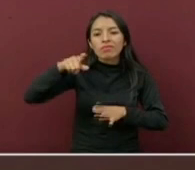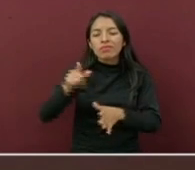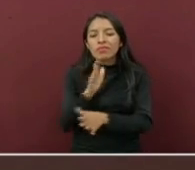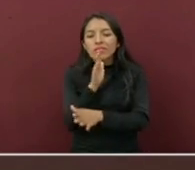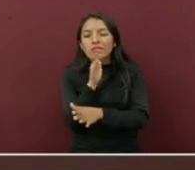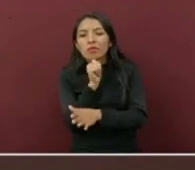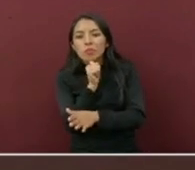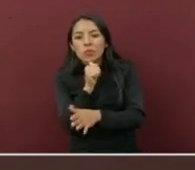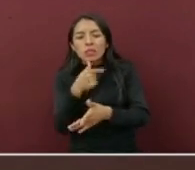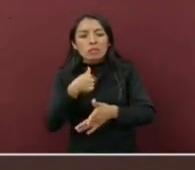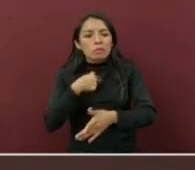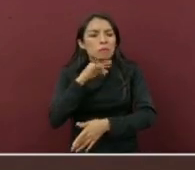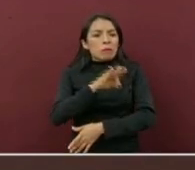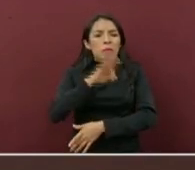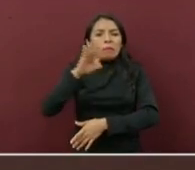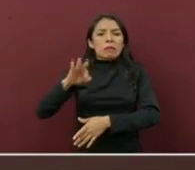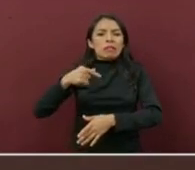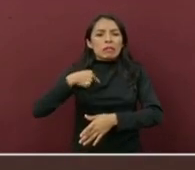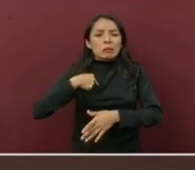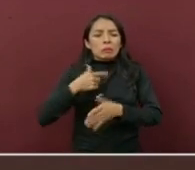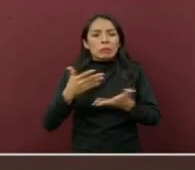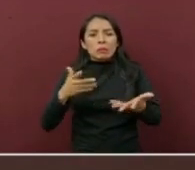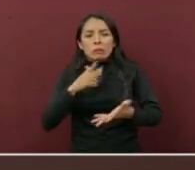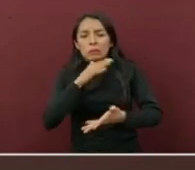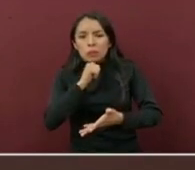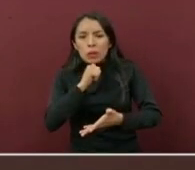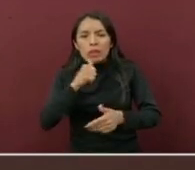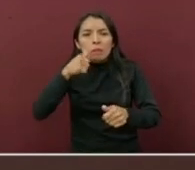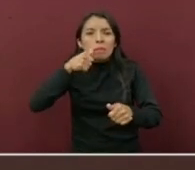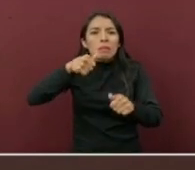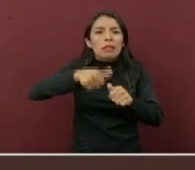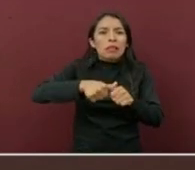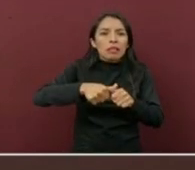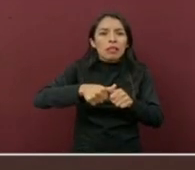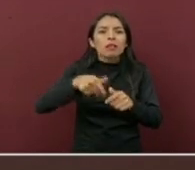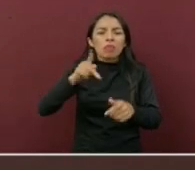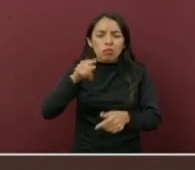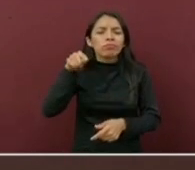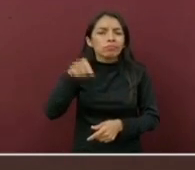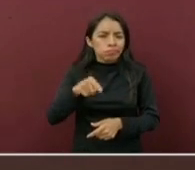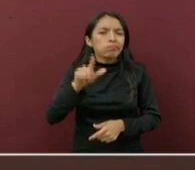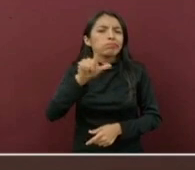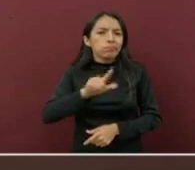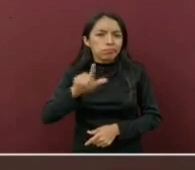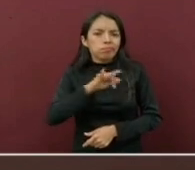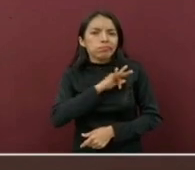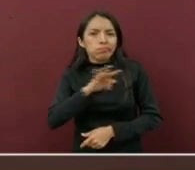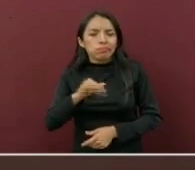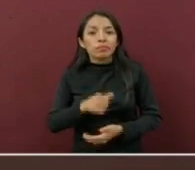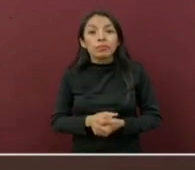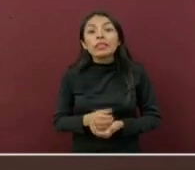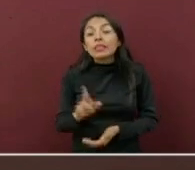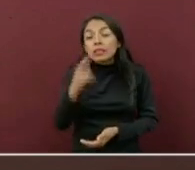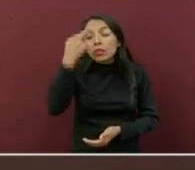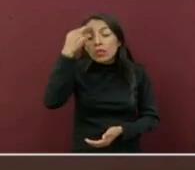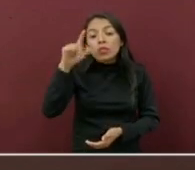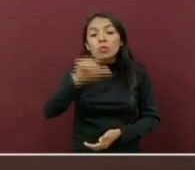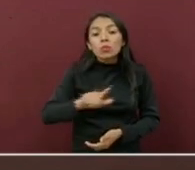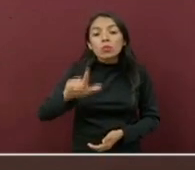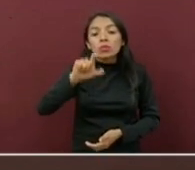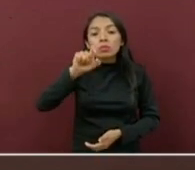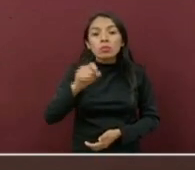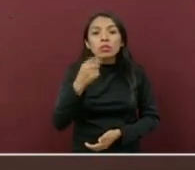el día que correspondía a su letra les recuerdo que este lunes 22 de